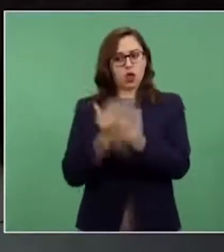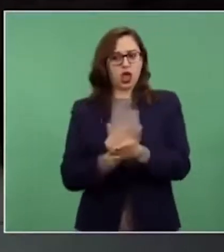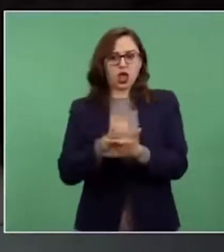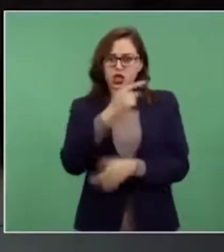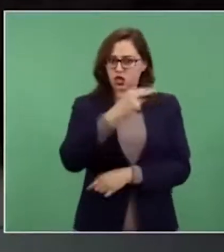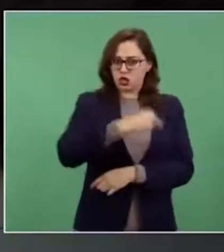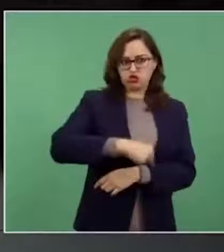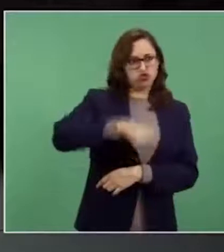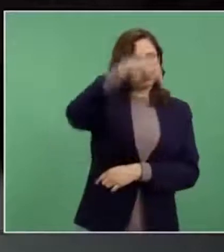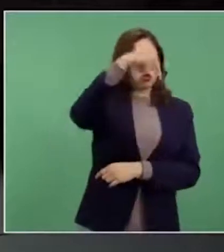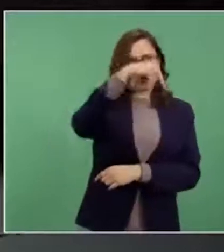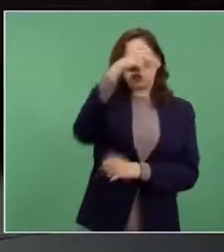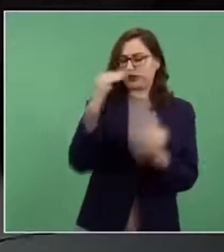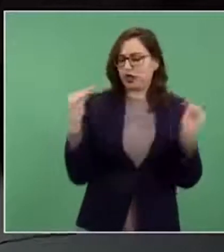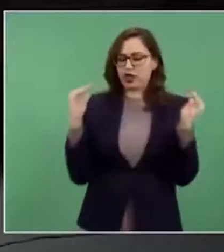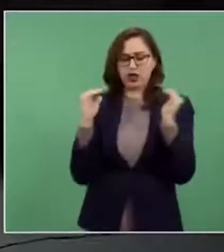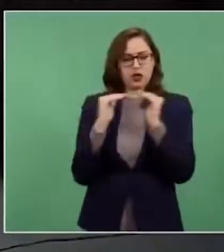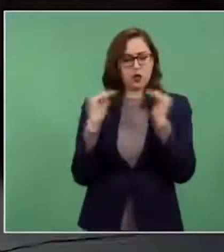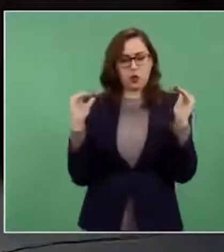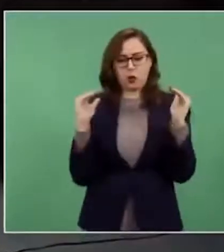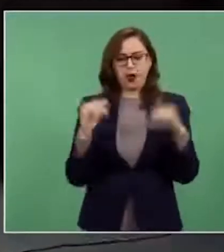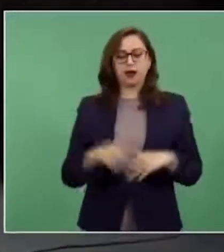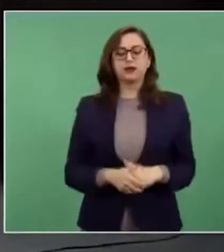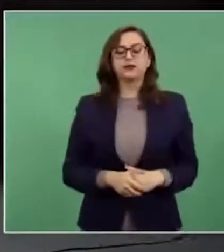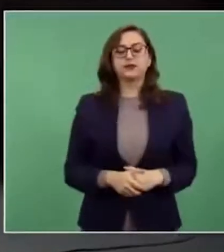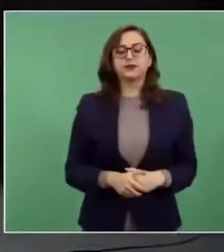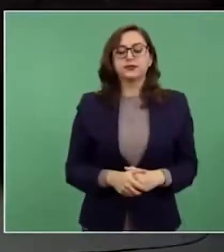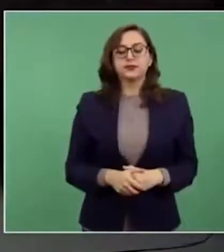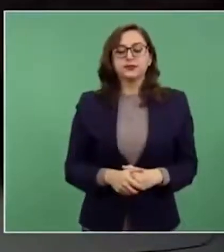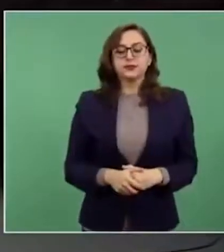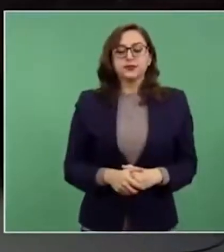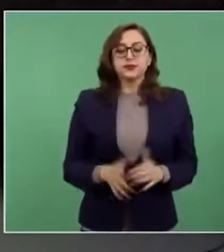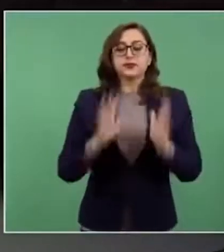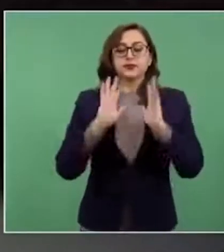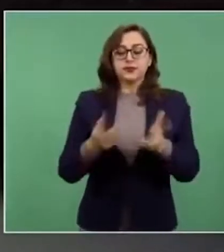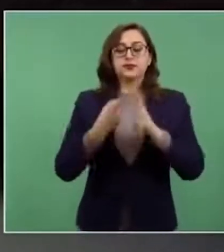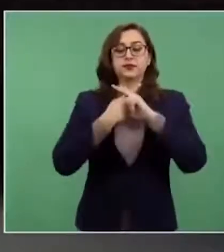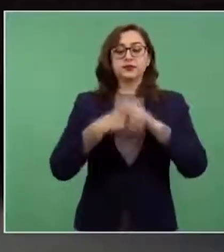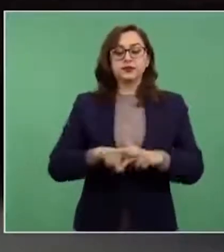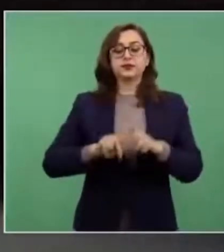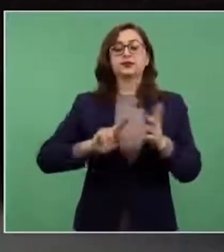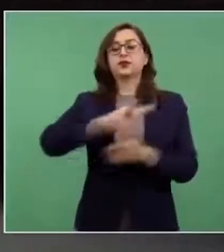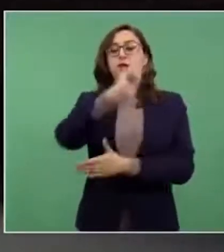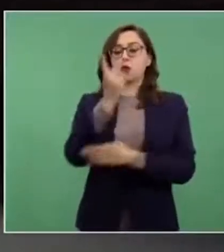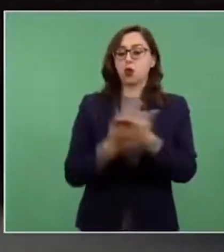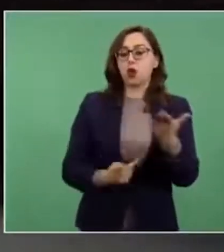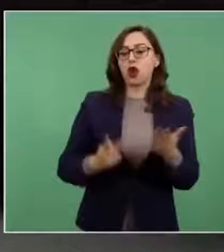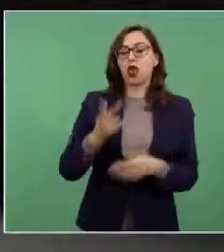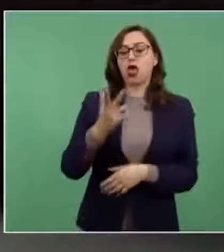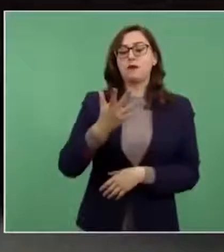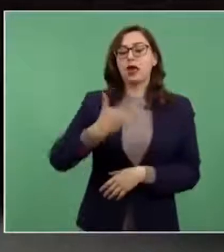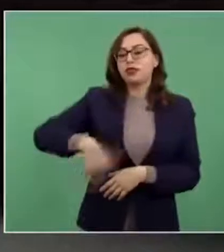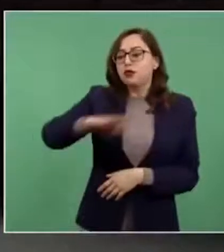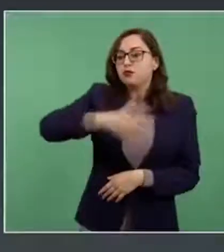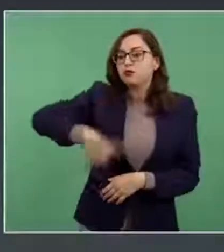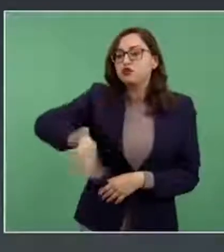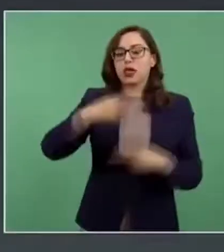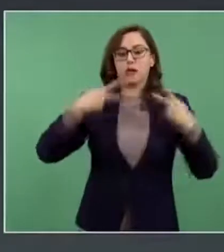2019 en la frontera norte. Se implementó el Programa Nacional de Búsqueda y Localización de